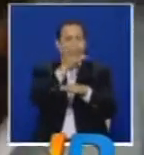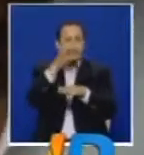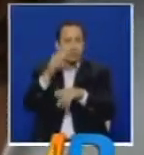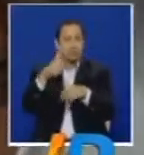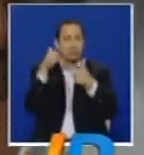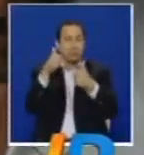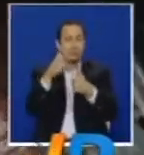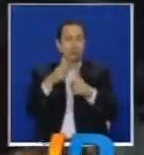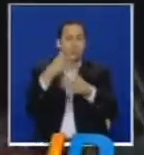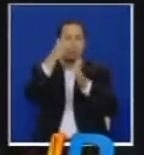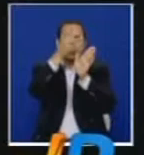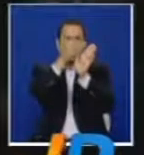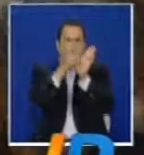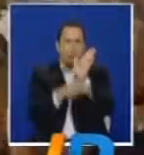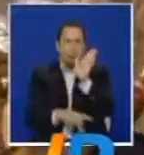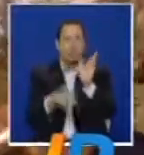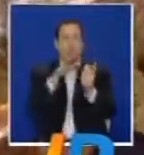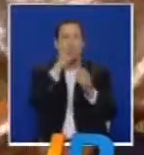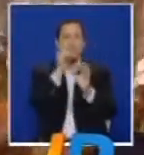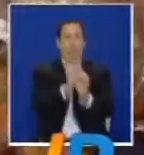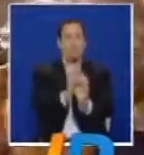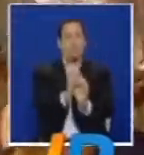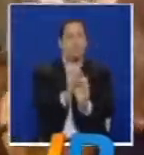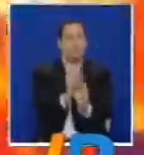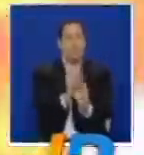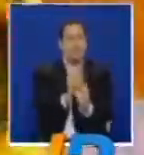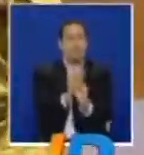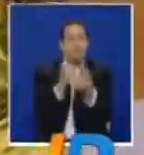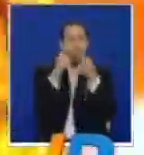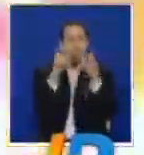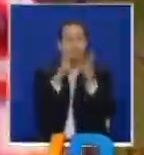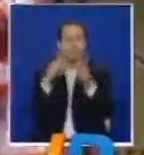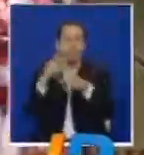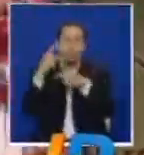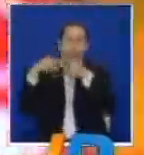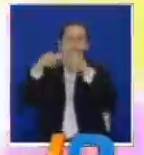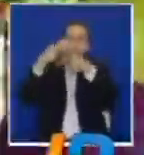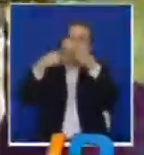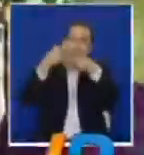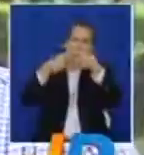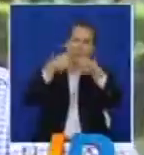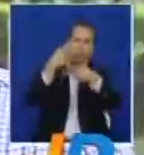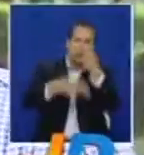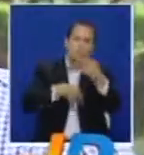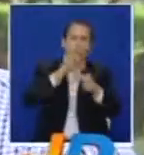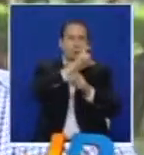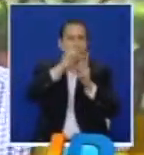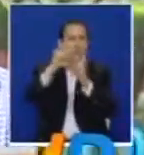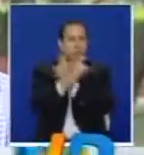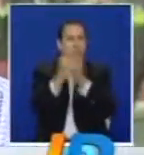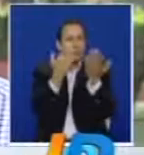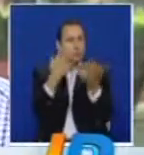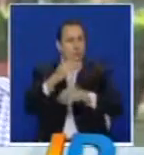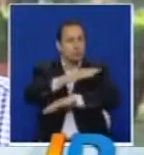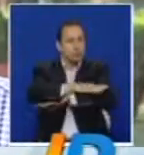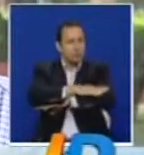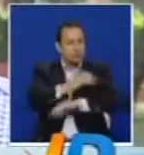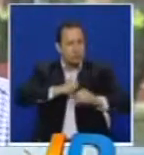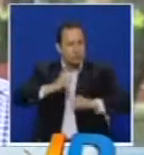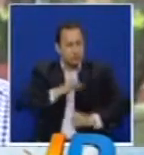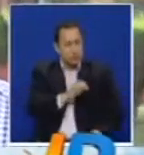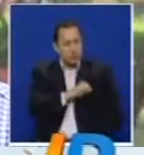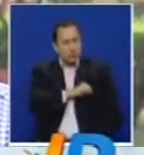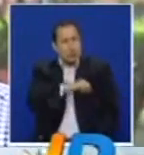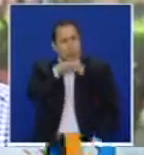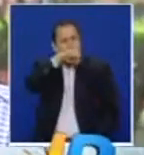representa. Marimberos, cantadoras, clarinetistas, quienes han transmitido sus costumbres de generación en generación. Esa disciplina, ese amor, esa pasión